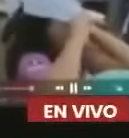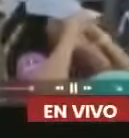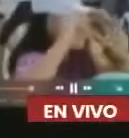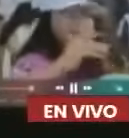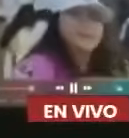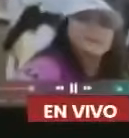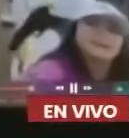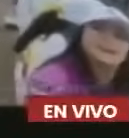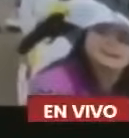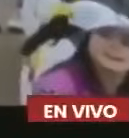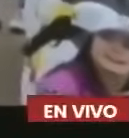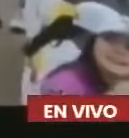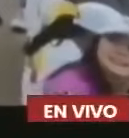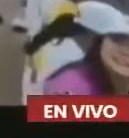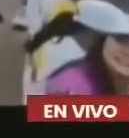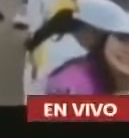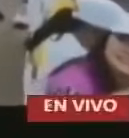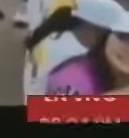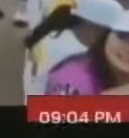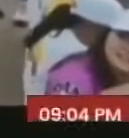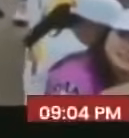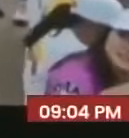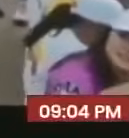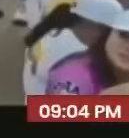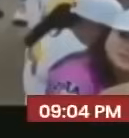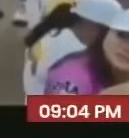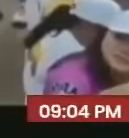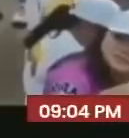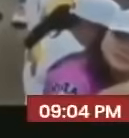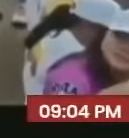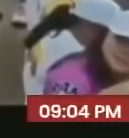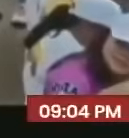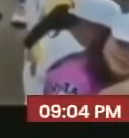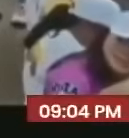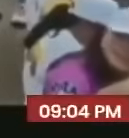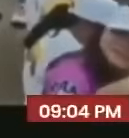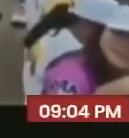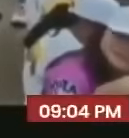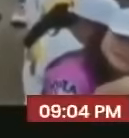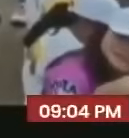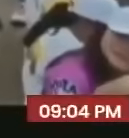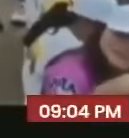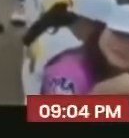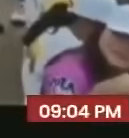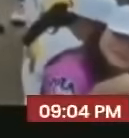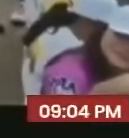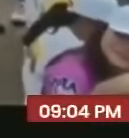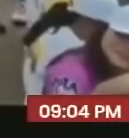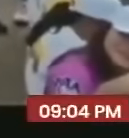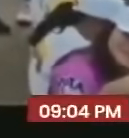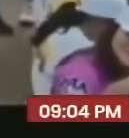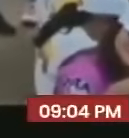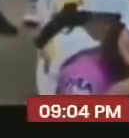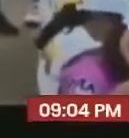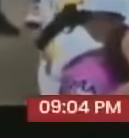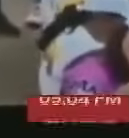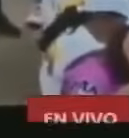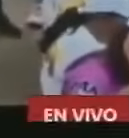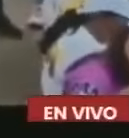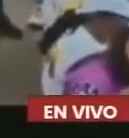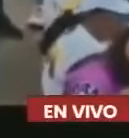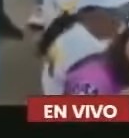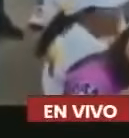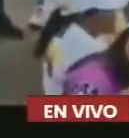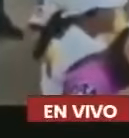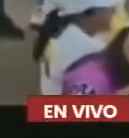muchas personas piensan que como juventud no sabemos la verdadera historia de nuestro país. Y aquí estoy en representación de la juventud de Turé, la juventud